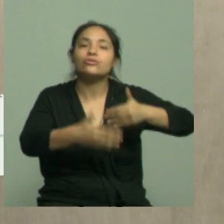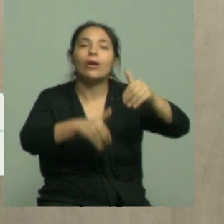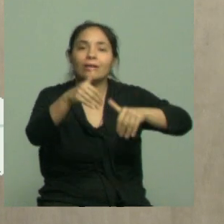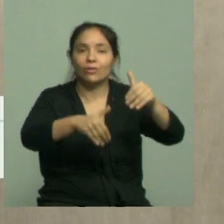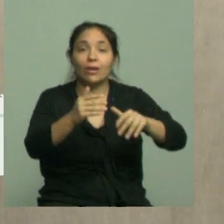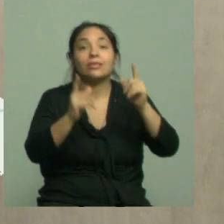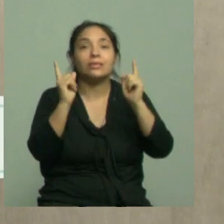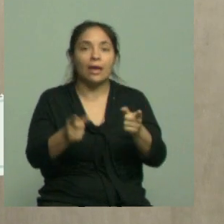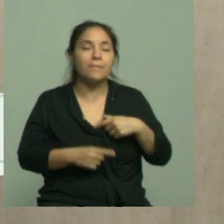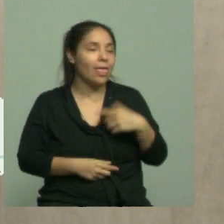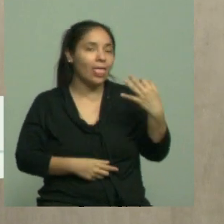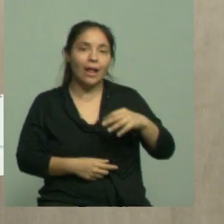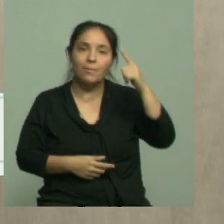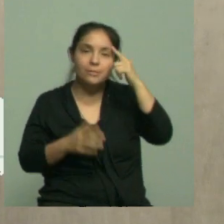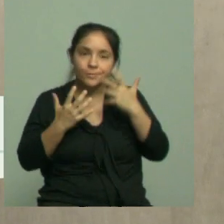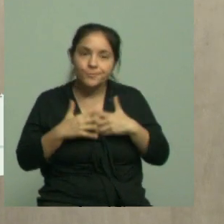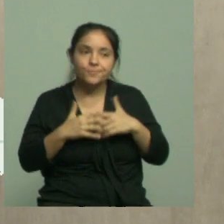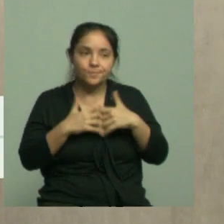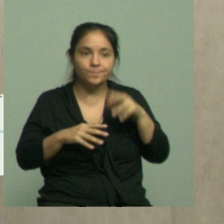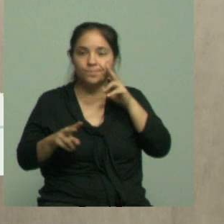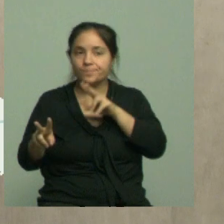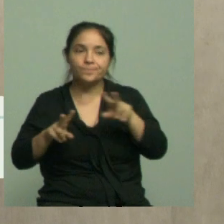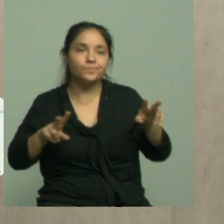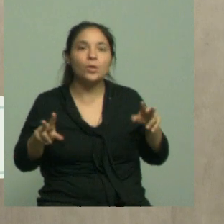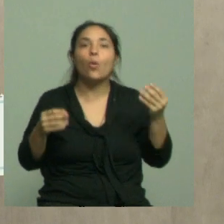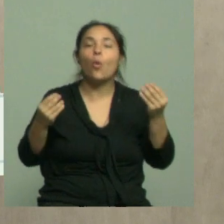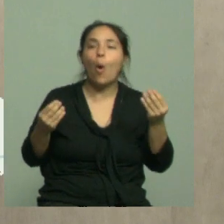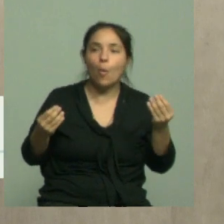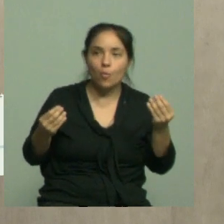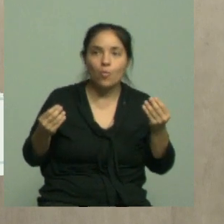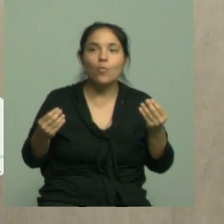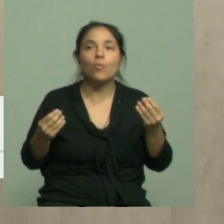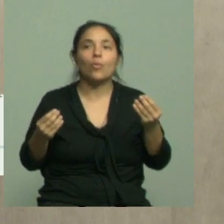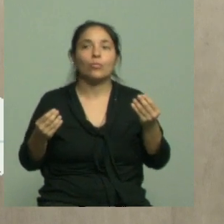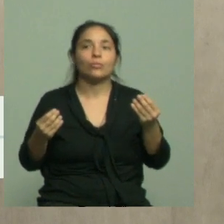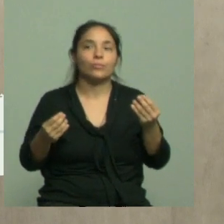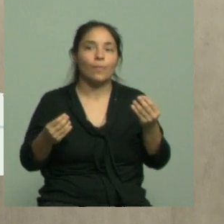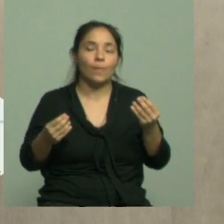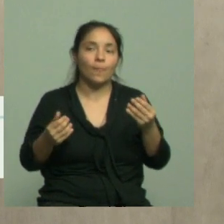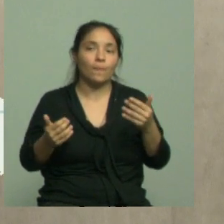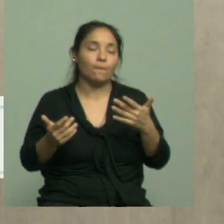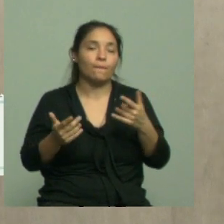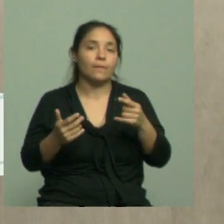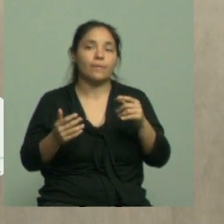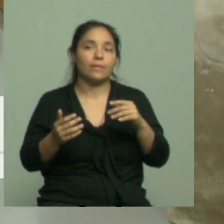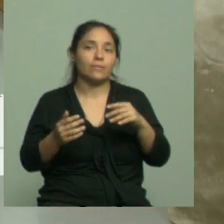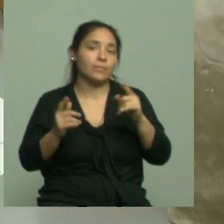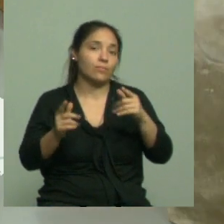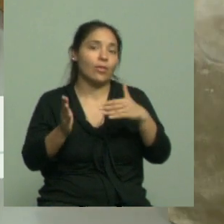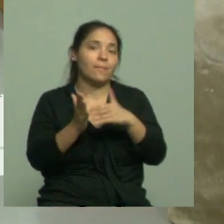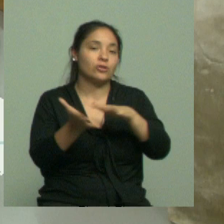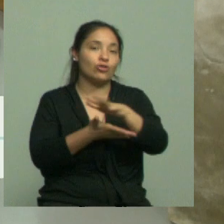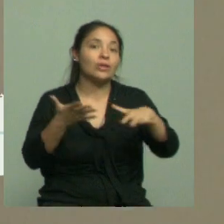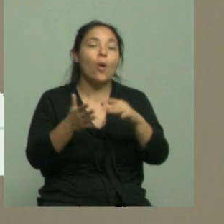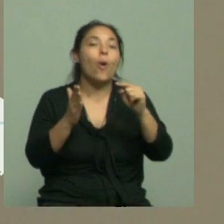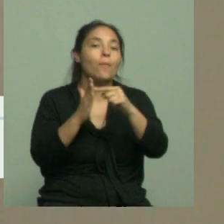ir interpretando justamente cuáles son las empatías que se van dando en base a los planteos que se generan por parte de los candidatos. Bueno,